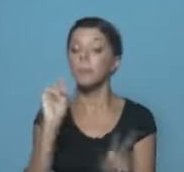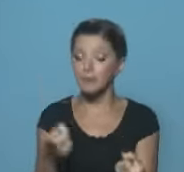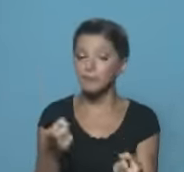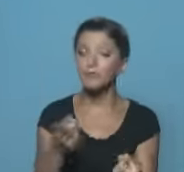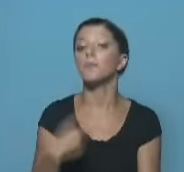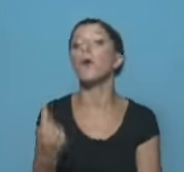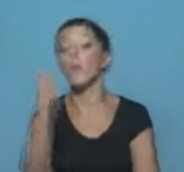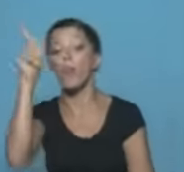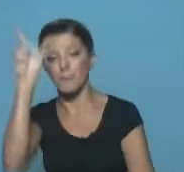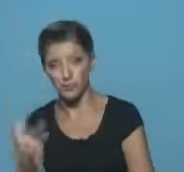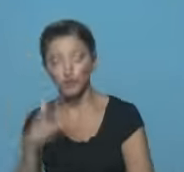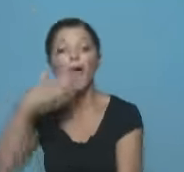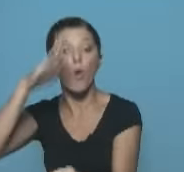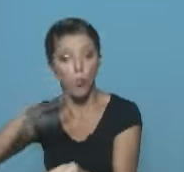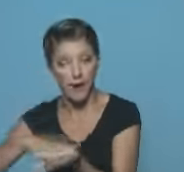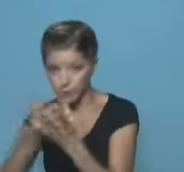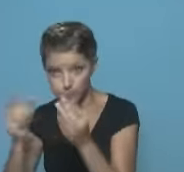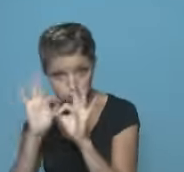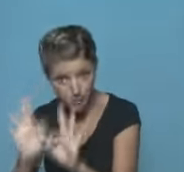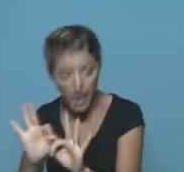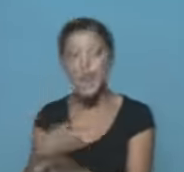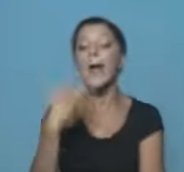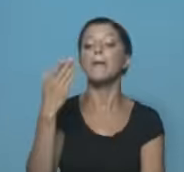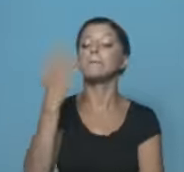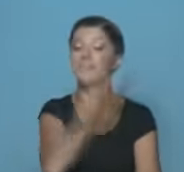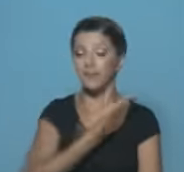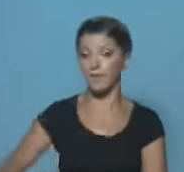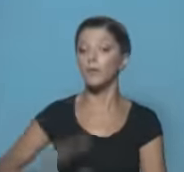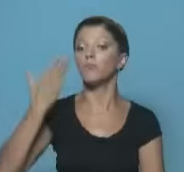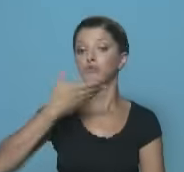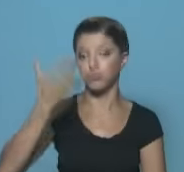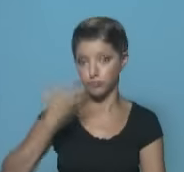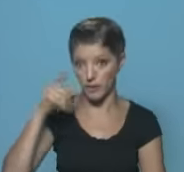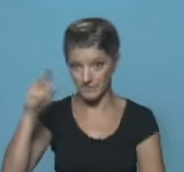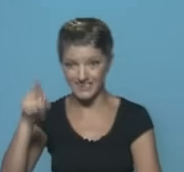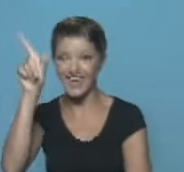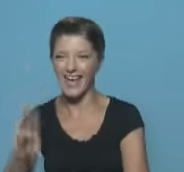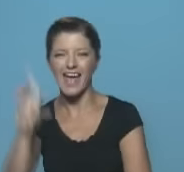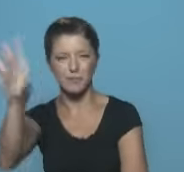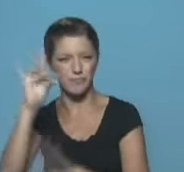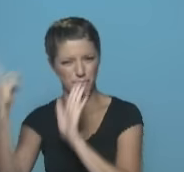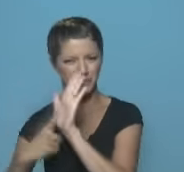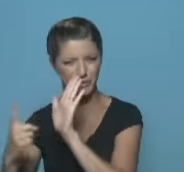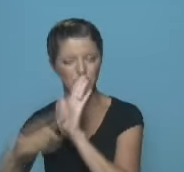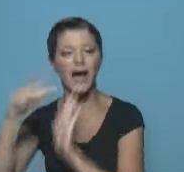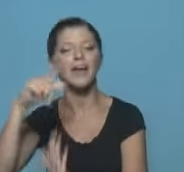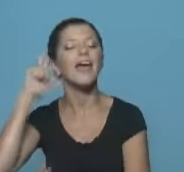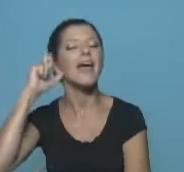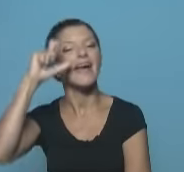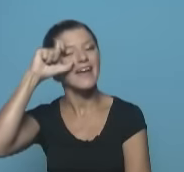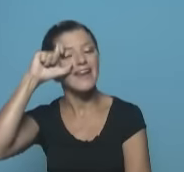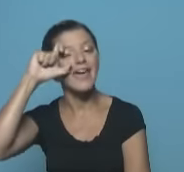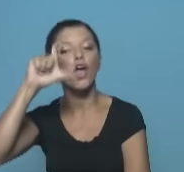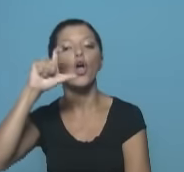tomarle juramento, como estamos viendo en estas imágenes, a Esteban Greco como director de la Comisión de Defensa de la Competencia y aseguró que vamos a velar por el